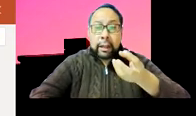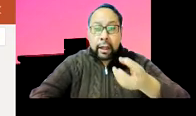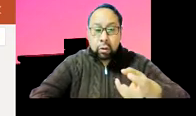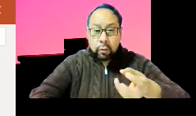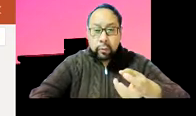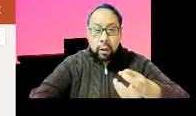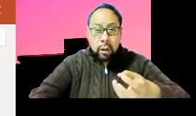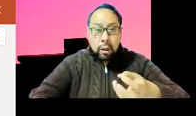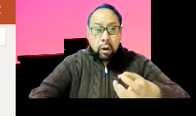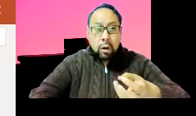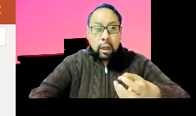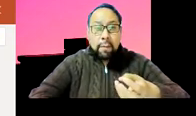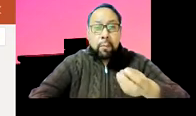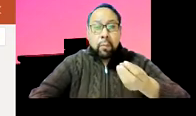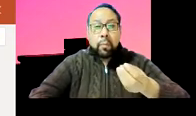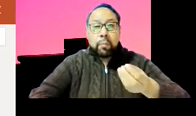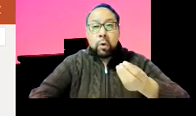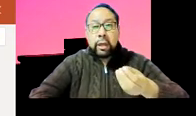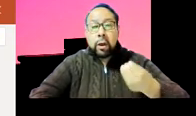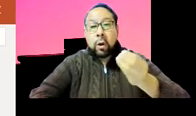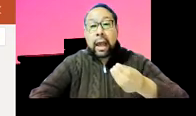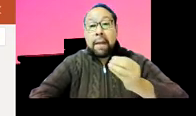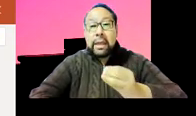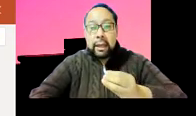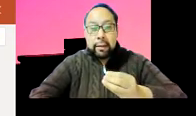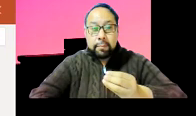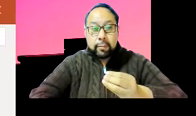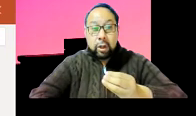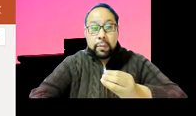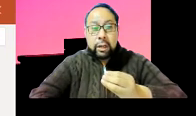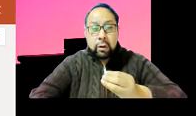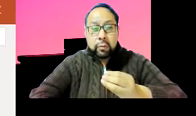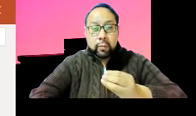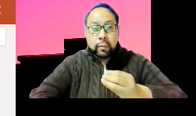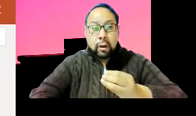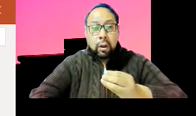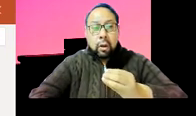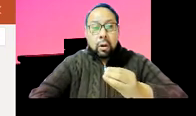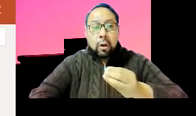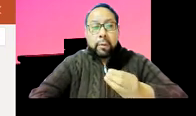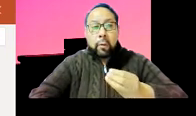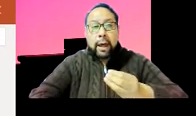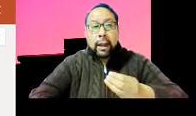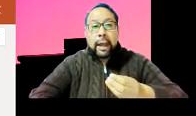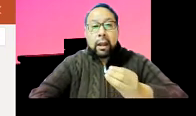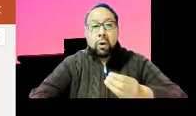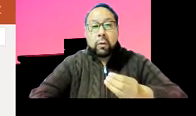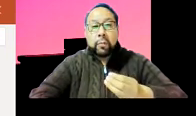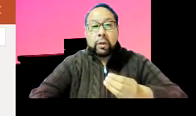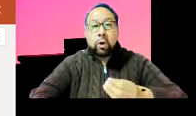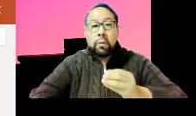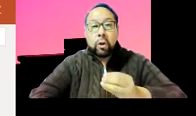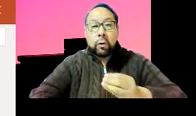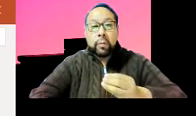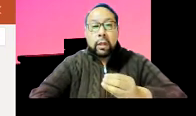idea, un mandato o que mude o cambie de opinión o probarle